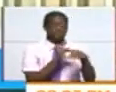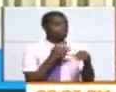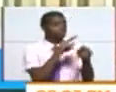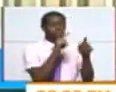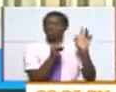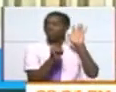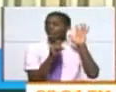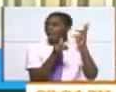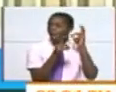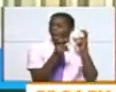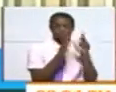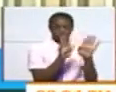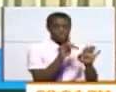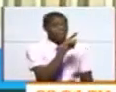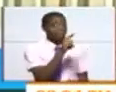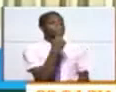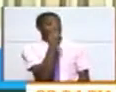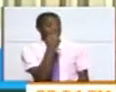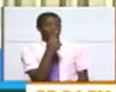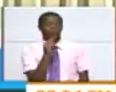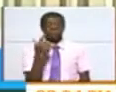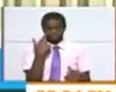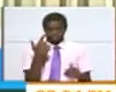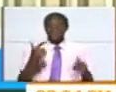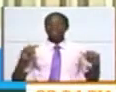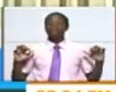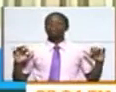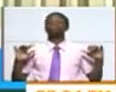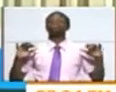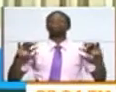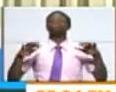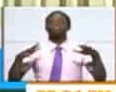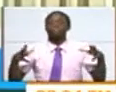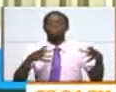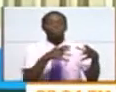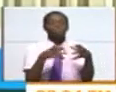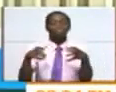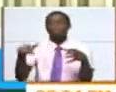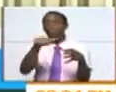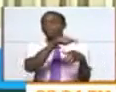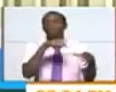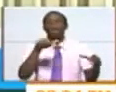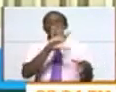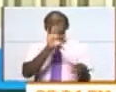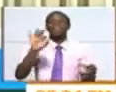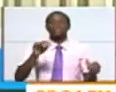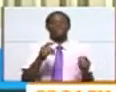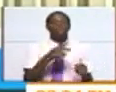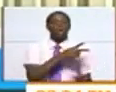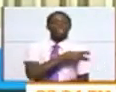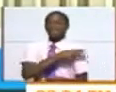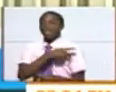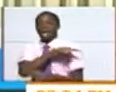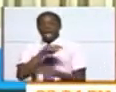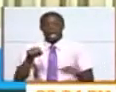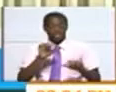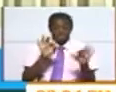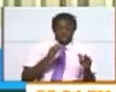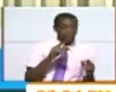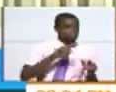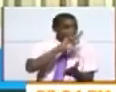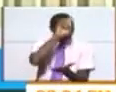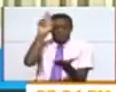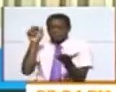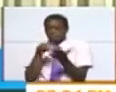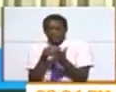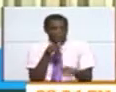escuchando. Primero se va a una asamblea constituyente con 500 delegados elegidos por voto universal y directo y posteriormente se celebrará un